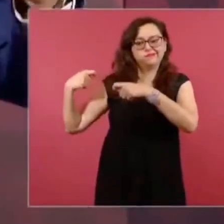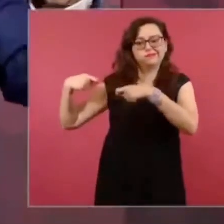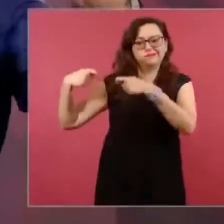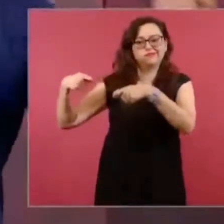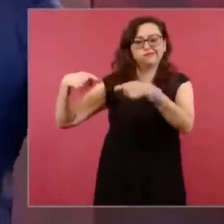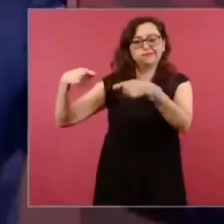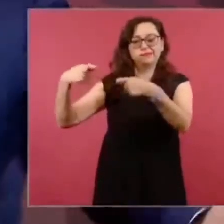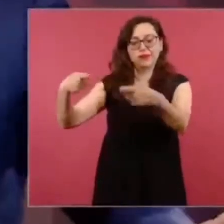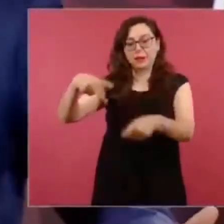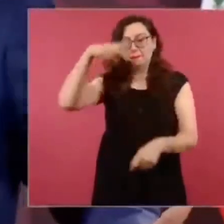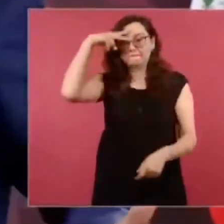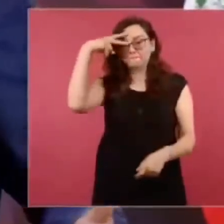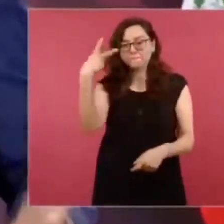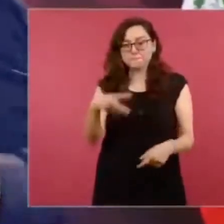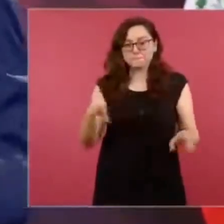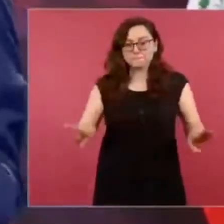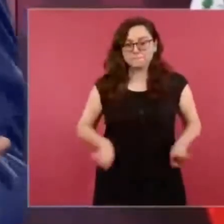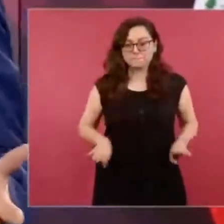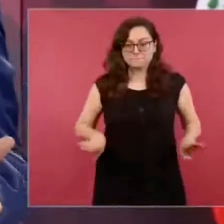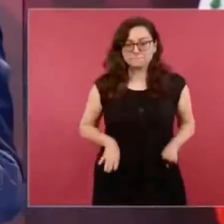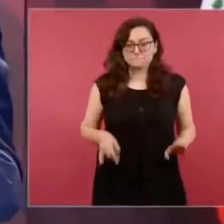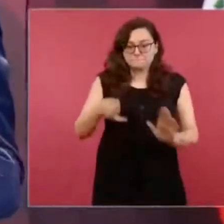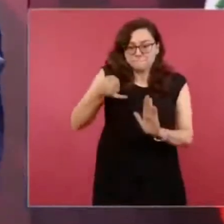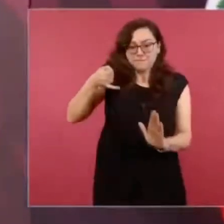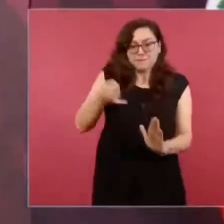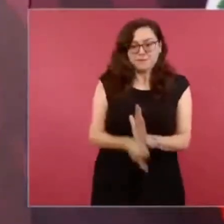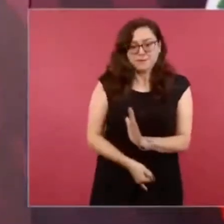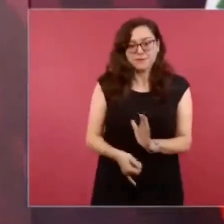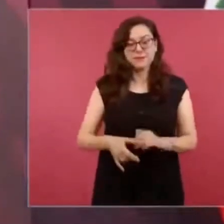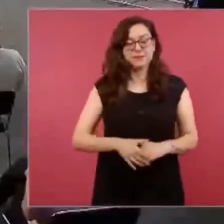Entonces, en el caso de Estados Unidos, con todo respeto,